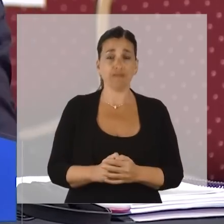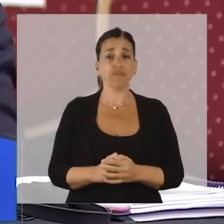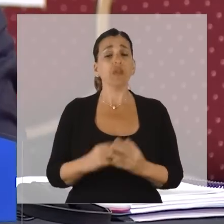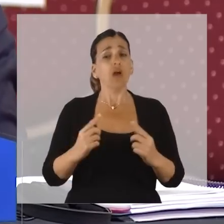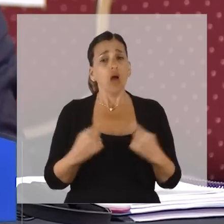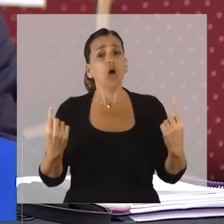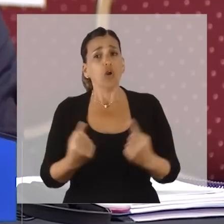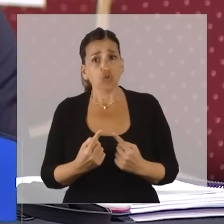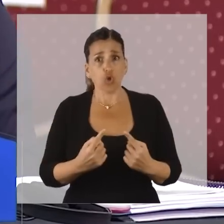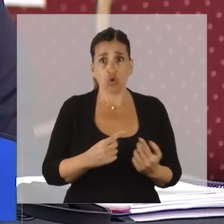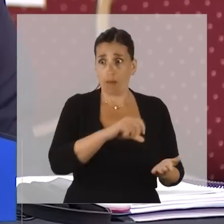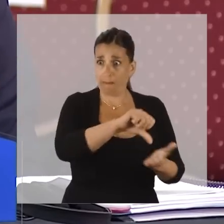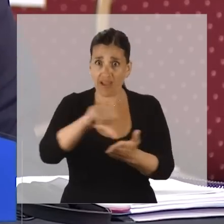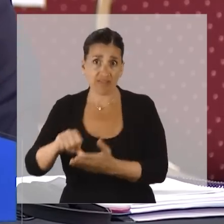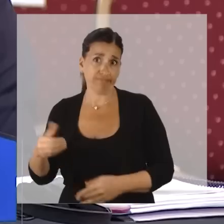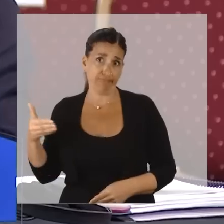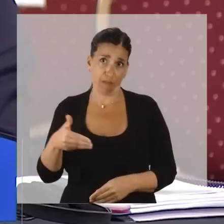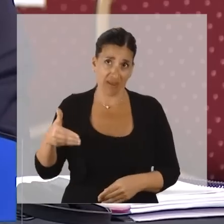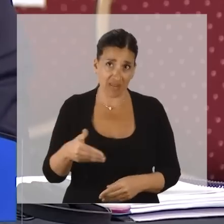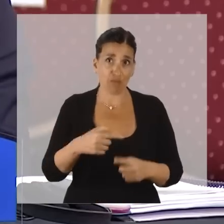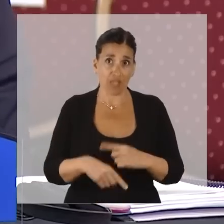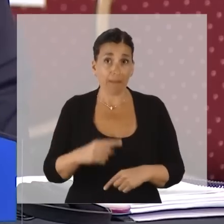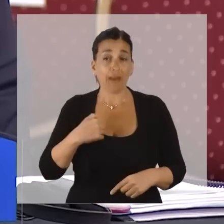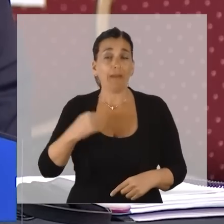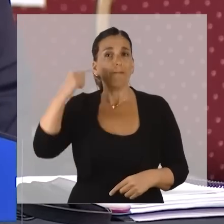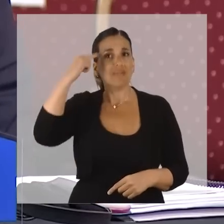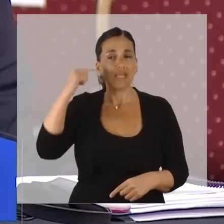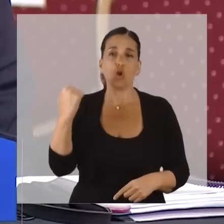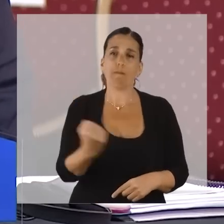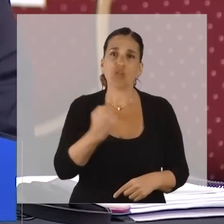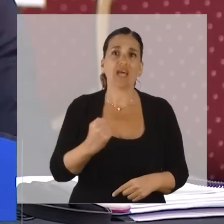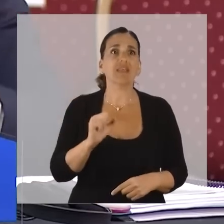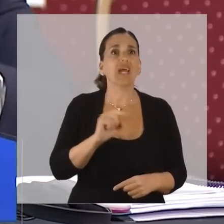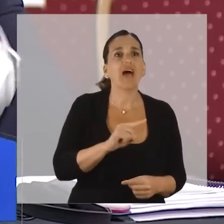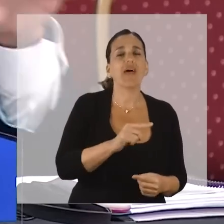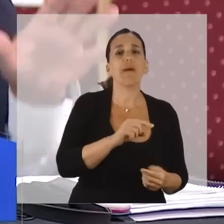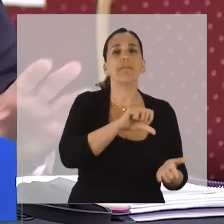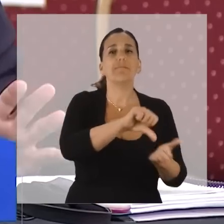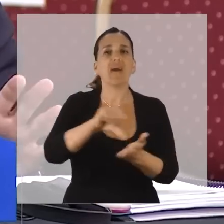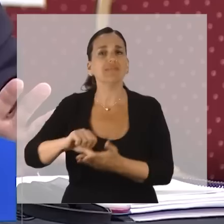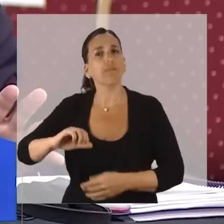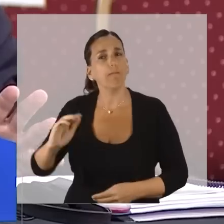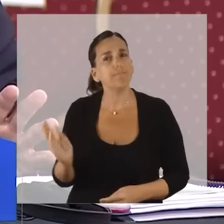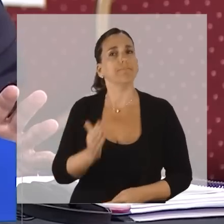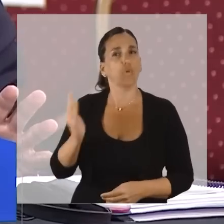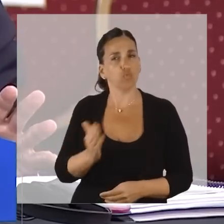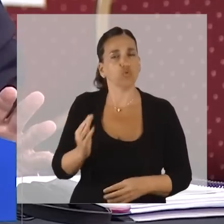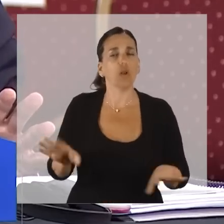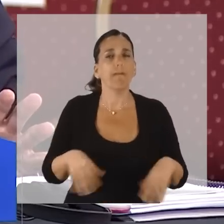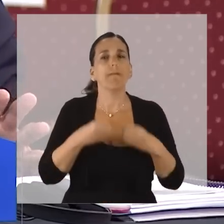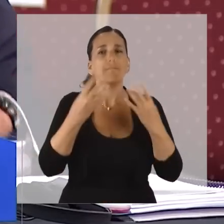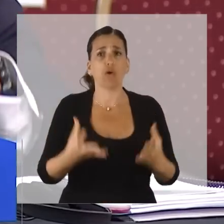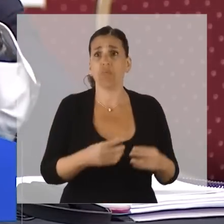todos venimos aquí inspirados en la propiedad de nuestros pueblos seguramente basados en distintas ideas